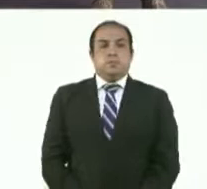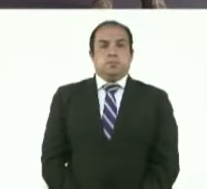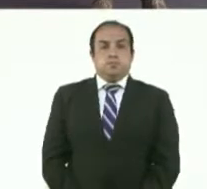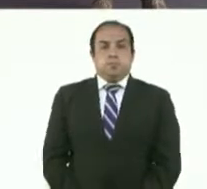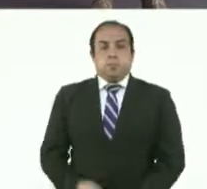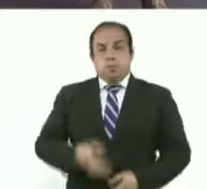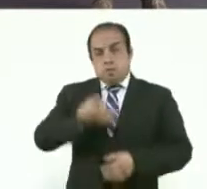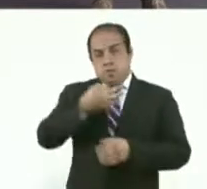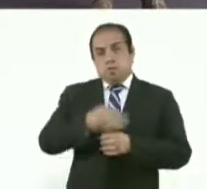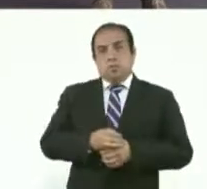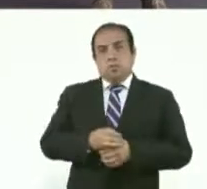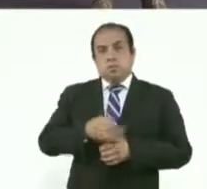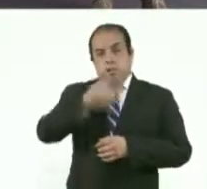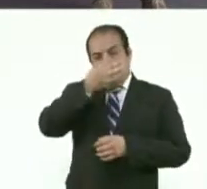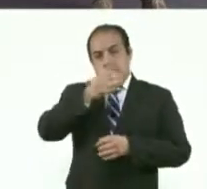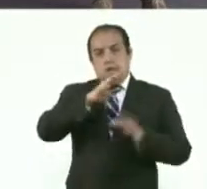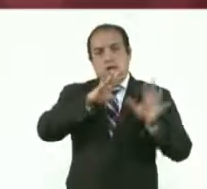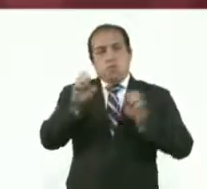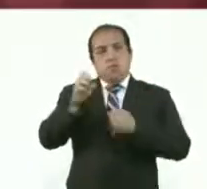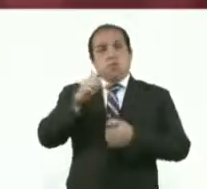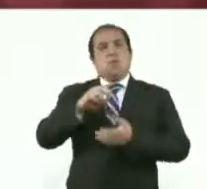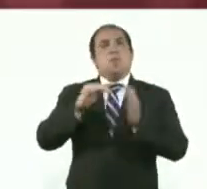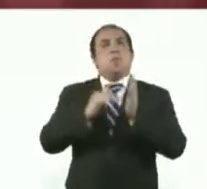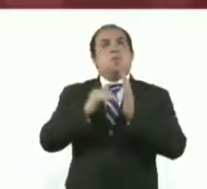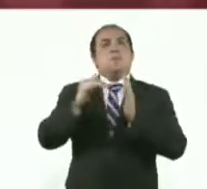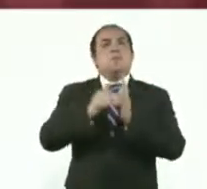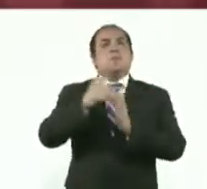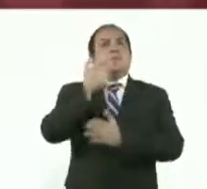son cerca de 900 millones de pesos,